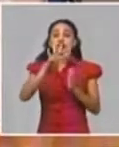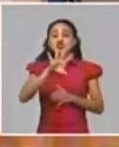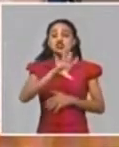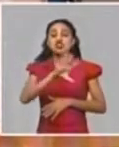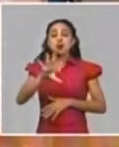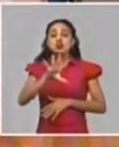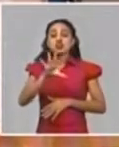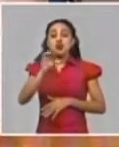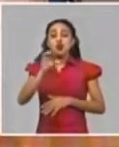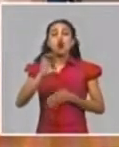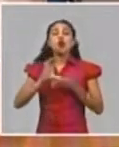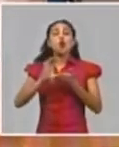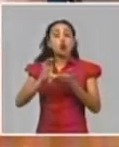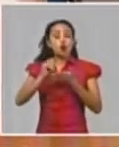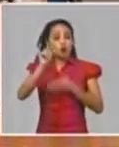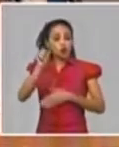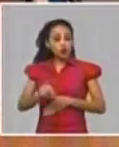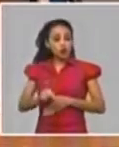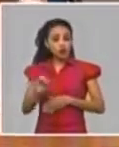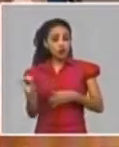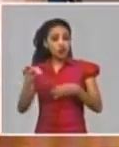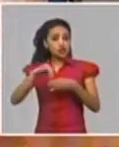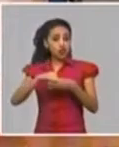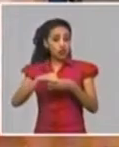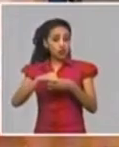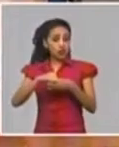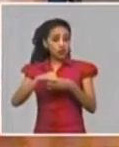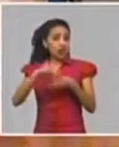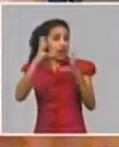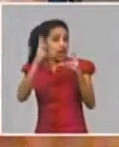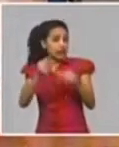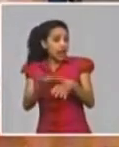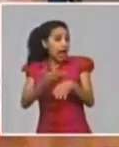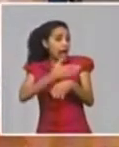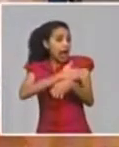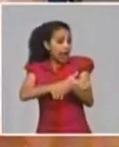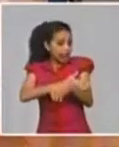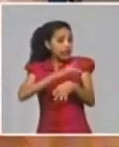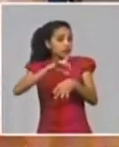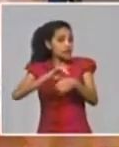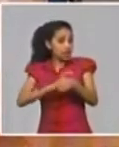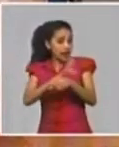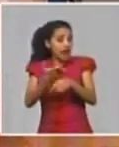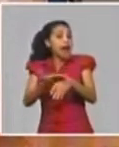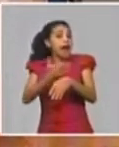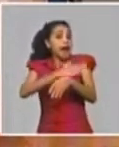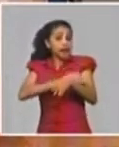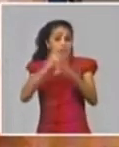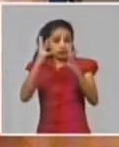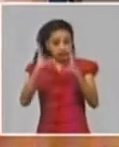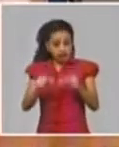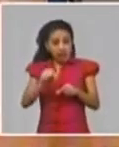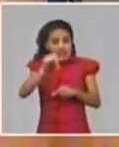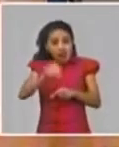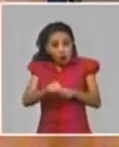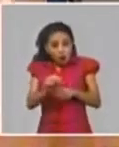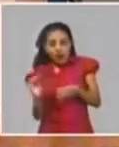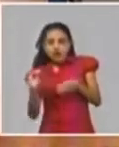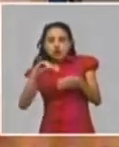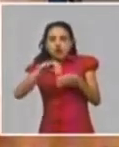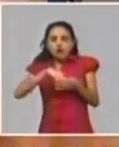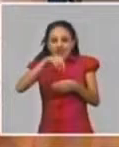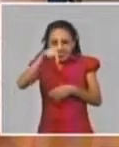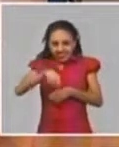29.455 colaboradores, que incluye los que teníamos antes del inicio de la pandemia y los que se